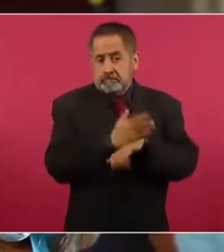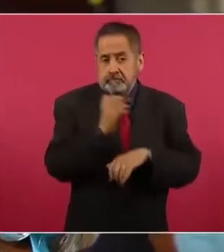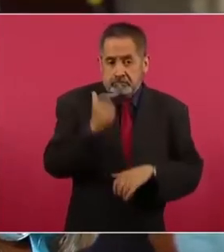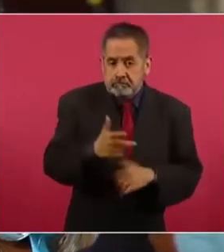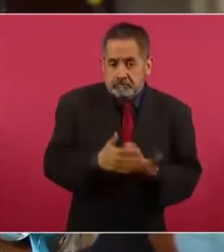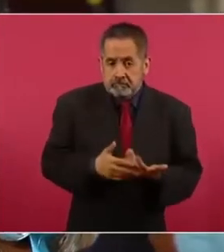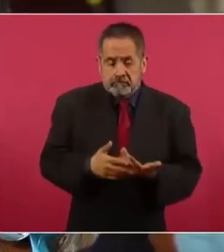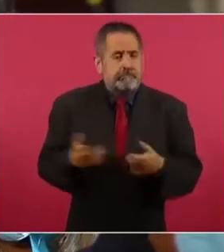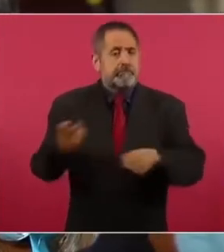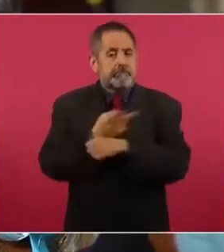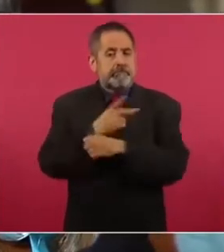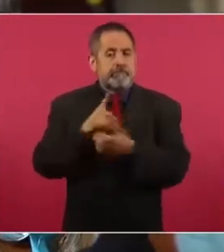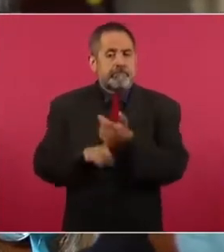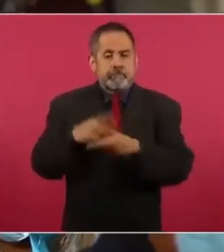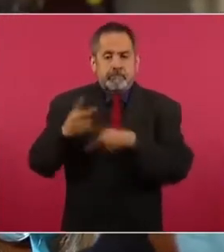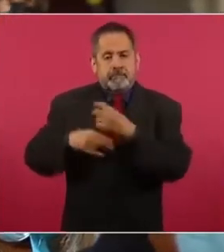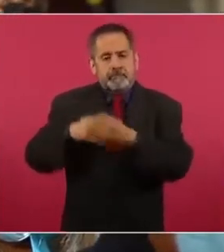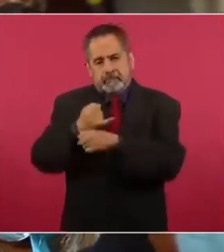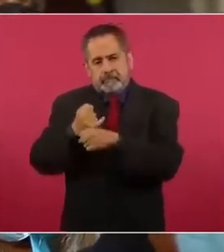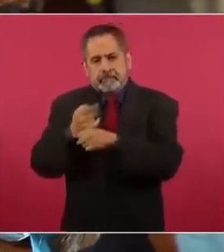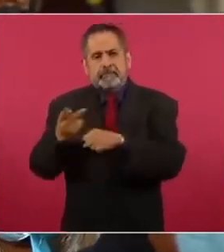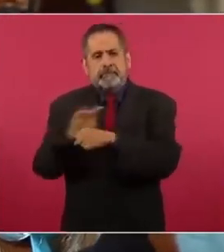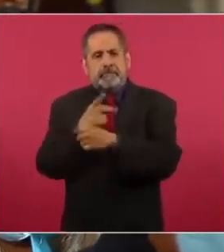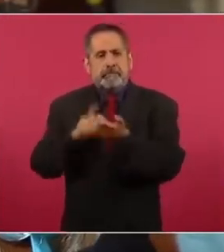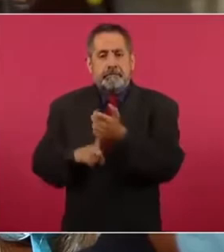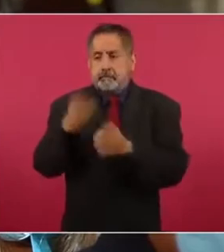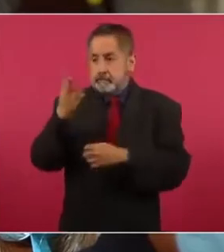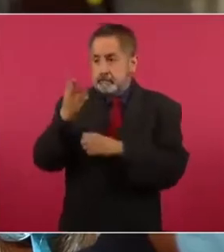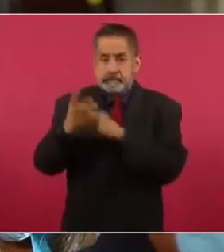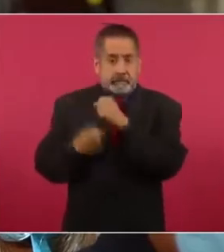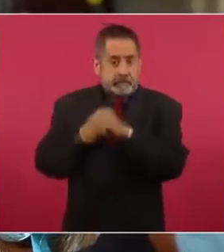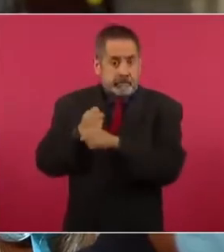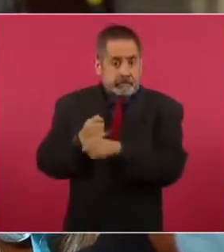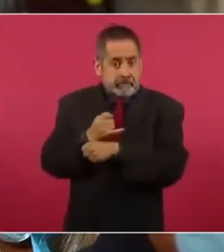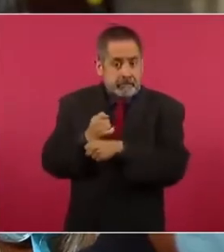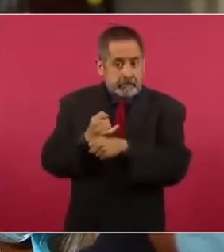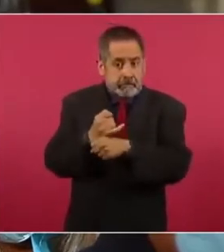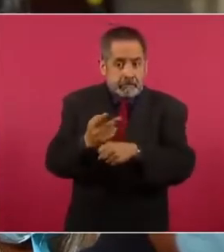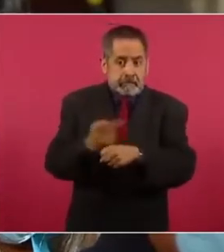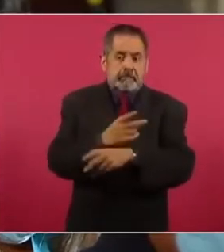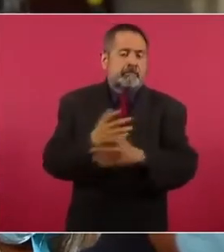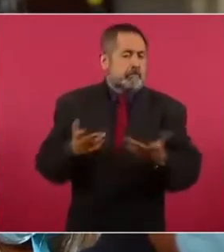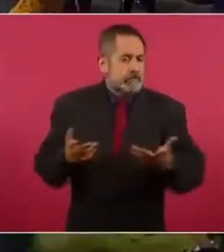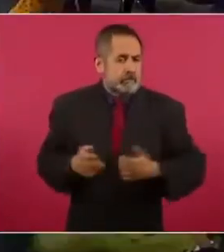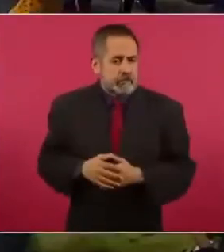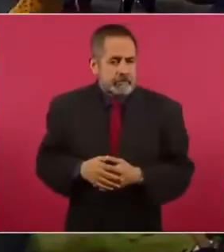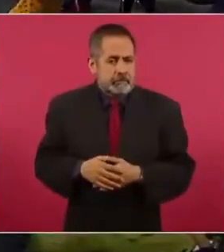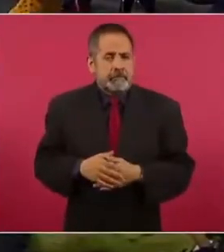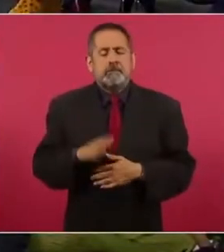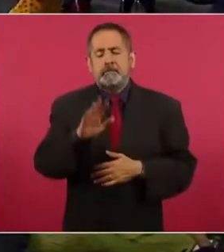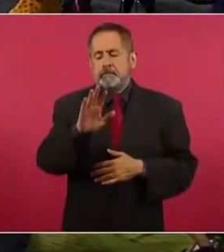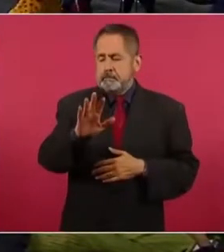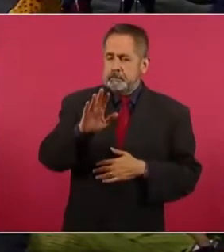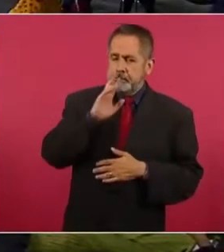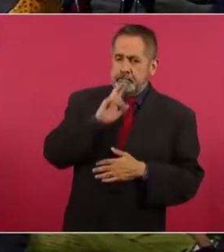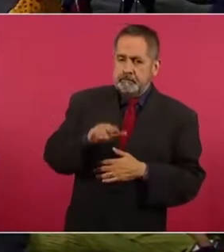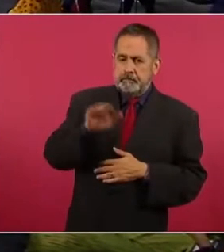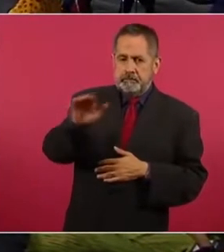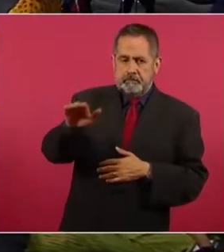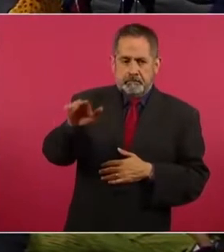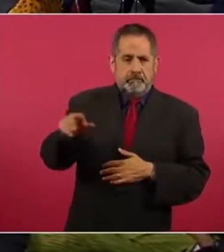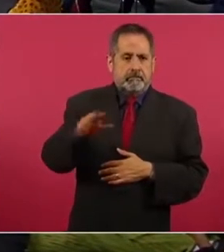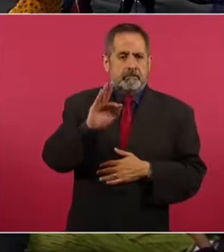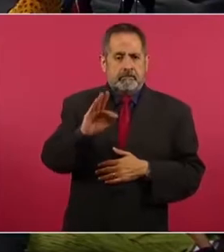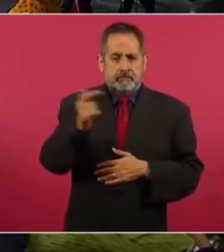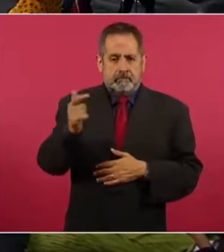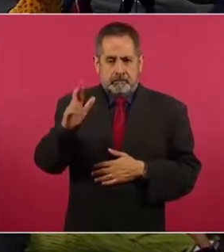un avance de cómo va la investigación que ya cumplió 3 años. Pues eso tiene que ver con la fiscalía, le vamos a pedir